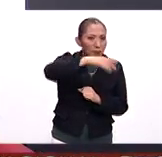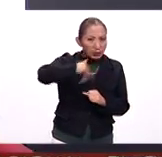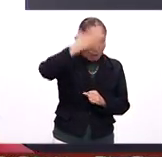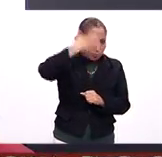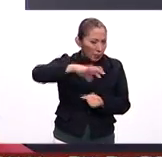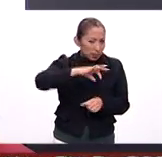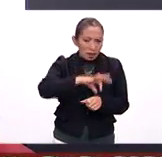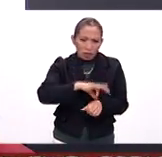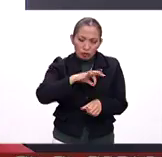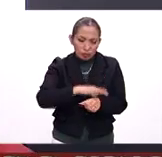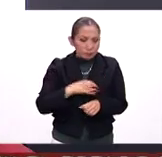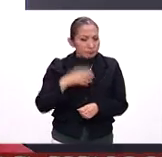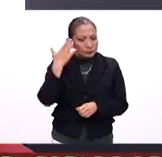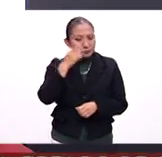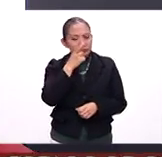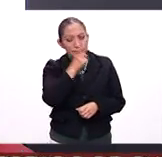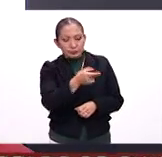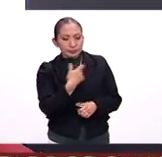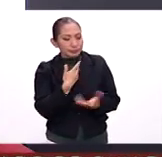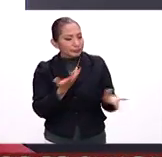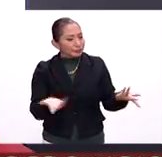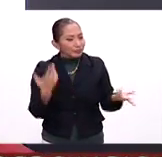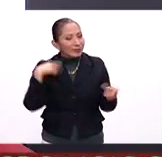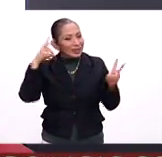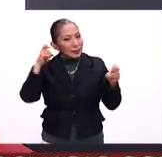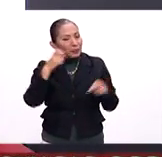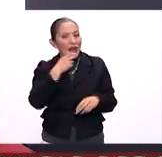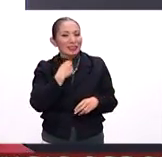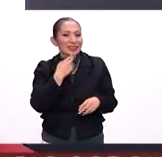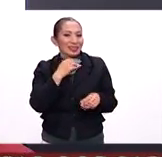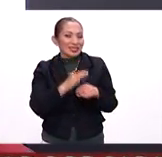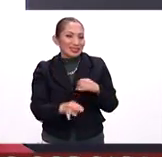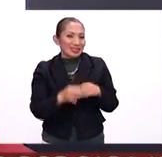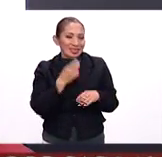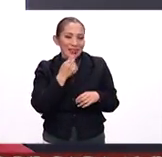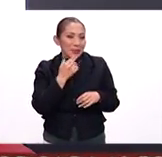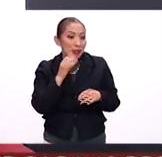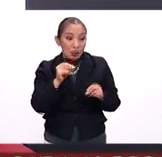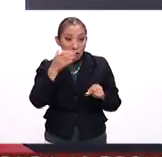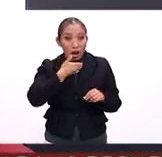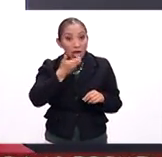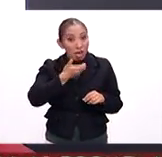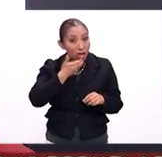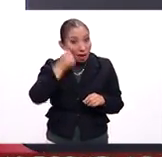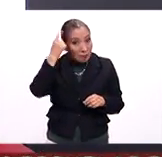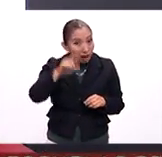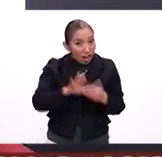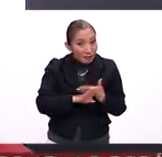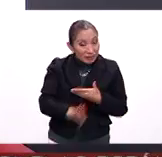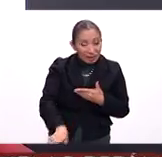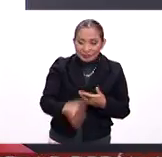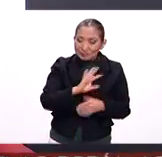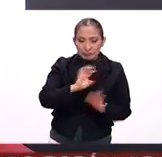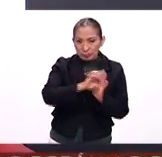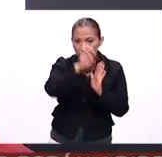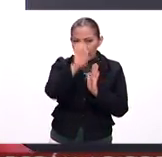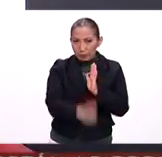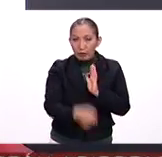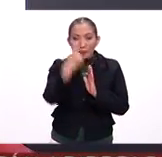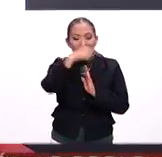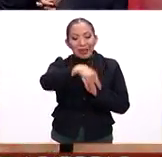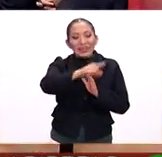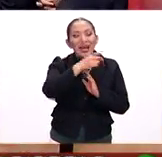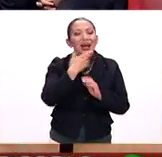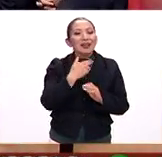expertos. Ellos nos decían propiamente con lo que tiene que ver en el tema de diabetes. En realidad no hay una cultura de la prevención. Claro. En el caso, por ejemplo, para ellos de